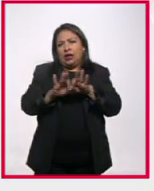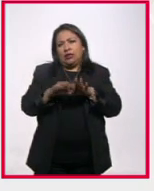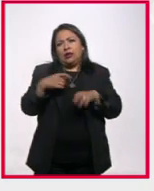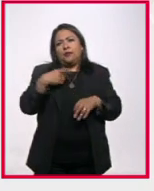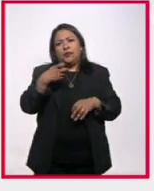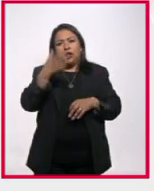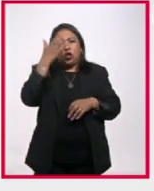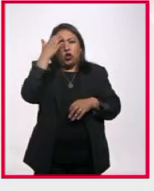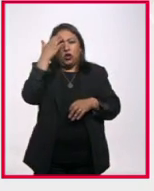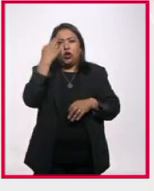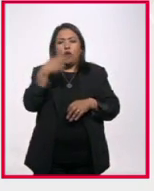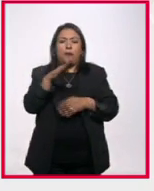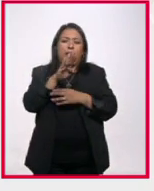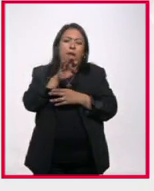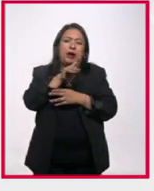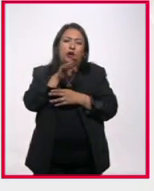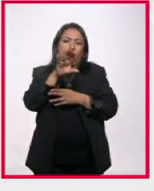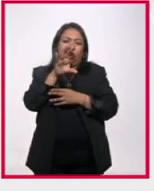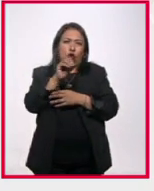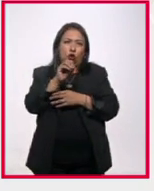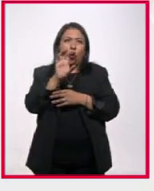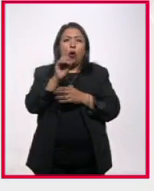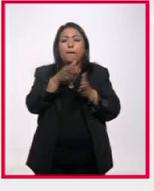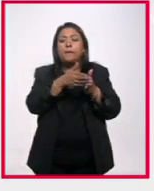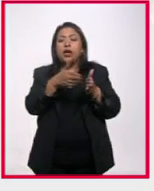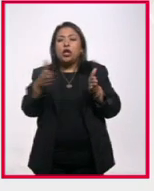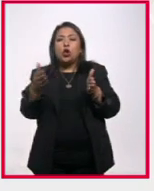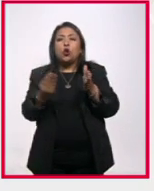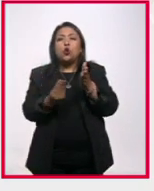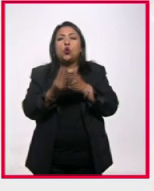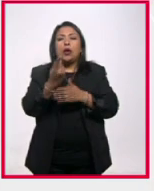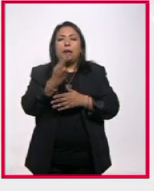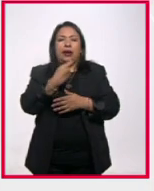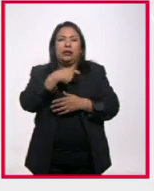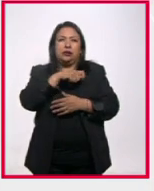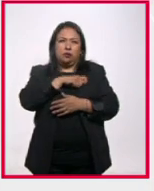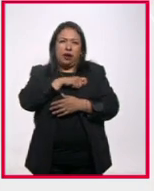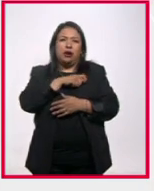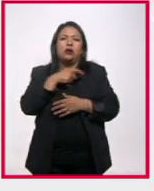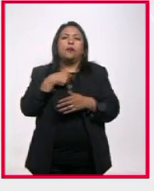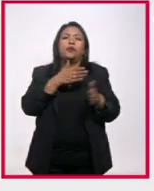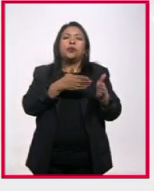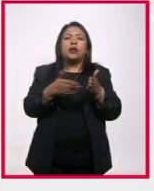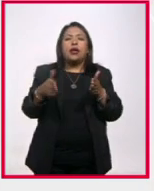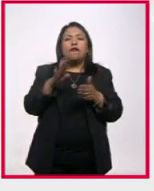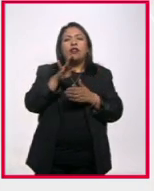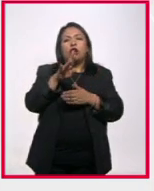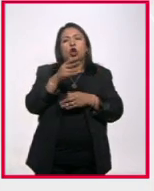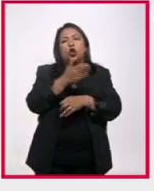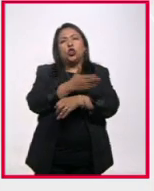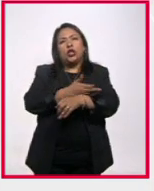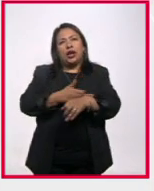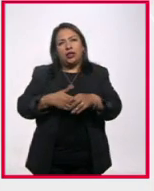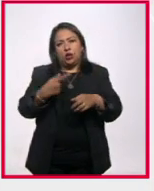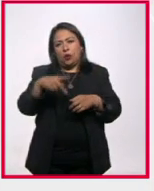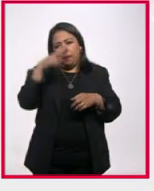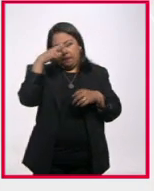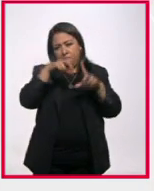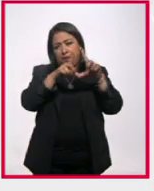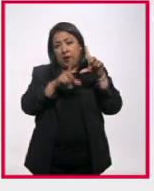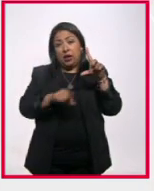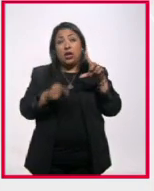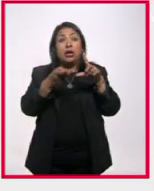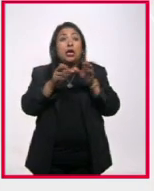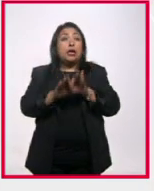que conocemos como el barroco, ¿no? O el periodo novohispano. El barroco tardío, sí. El barroco tardío, el periodo novohispano en nuestro país. Así que es muy importante